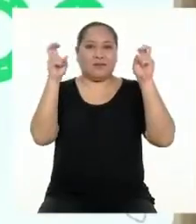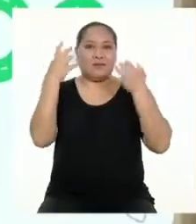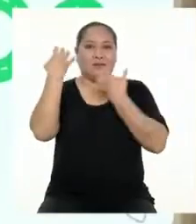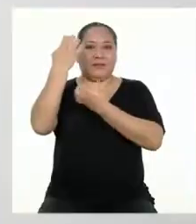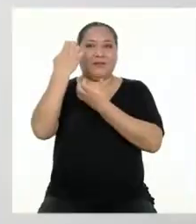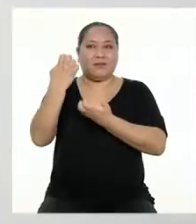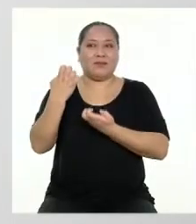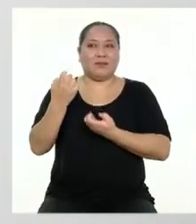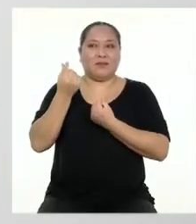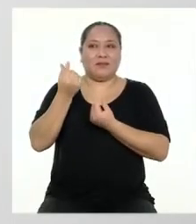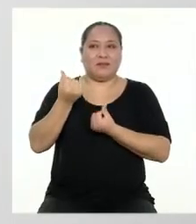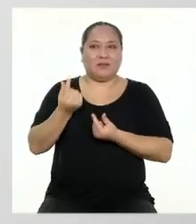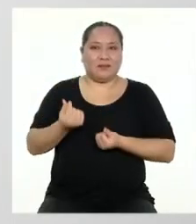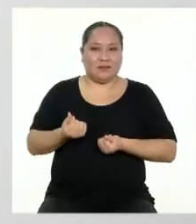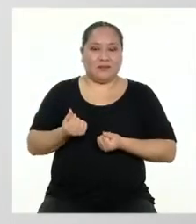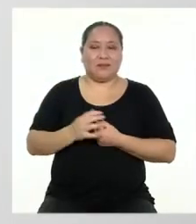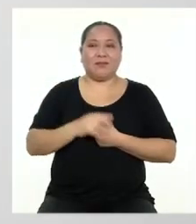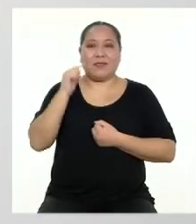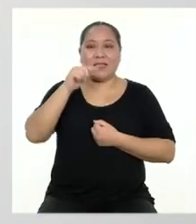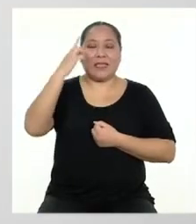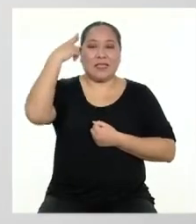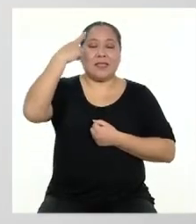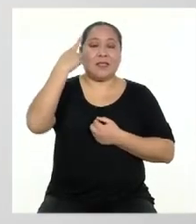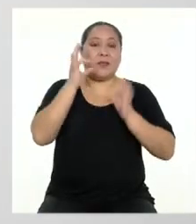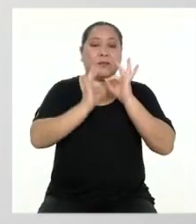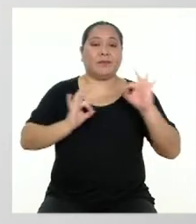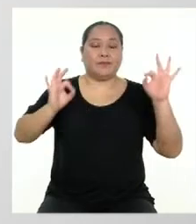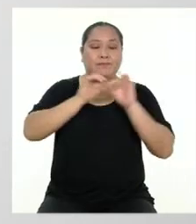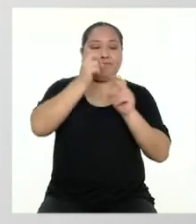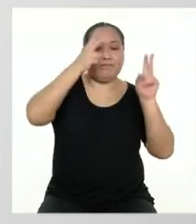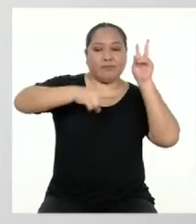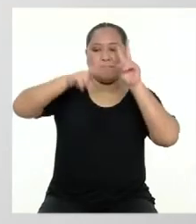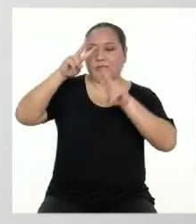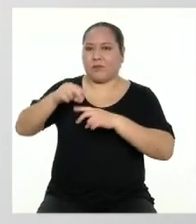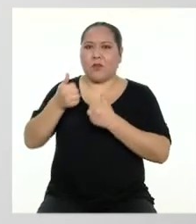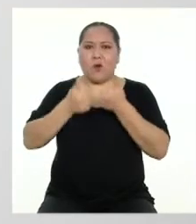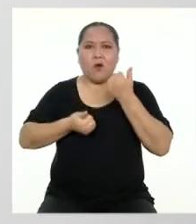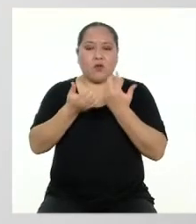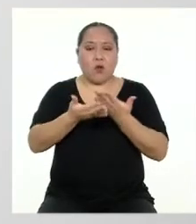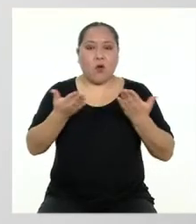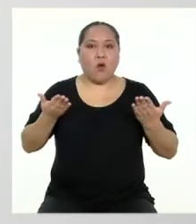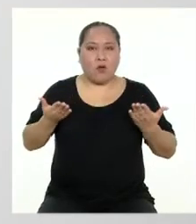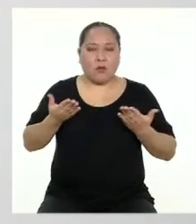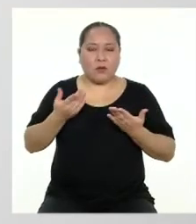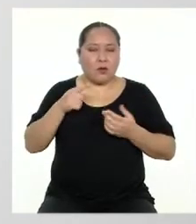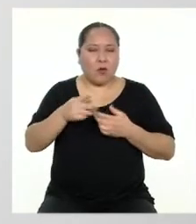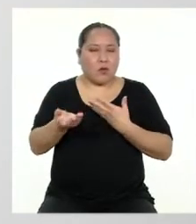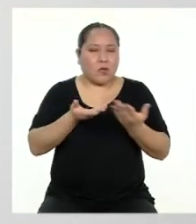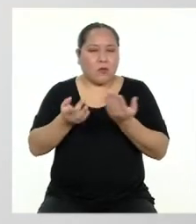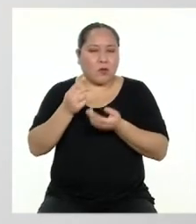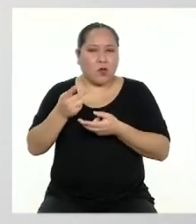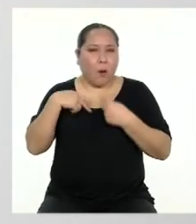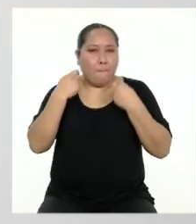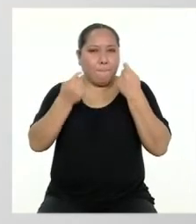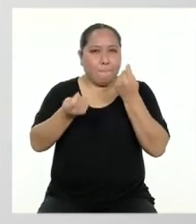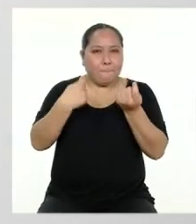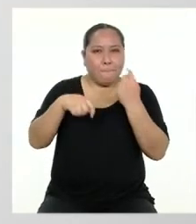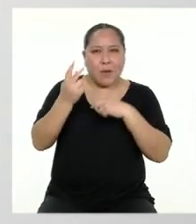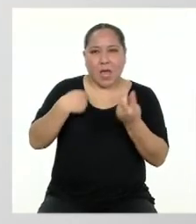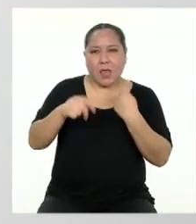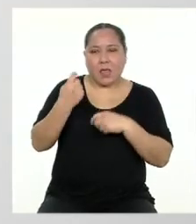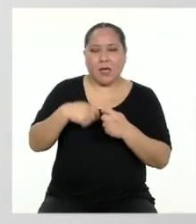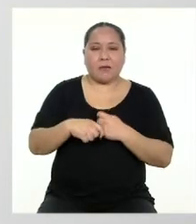economía. Por ello, es importante identificar qué objetos o servicios nos quieren vender, así como es importante